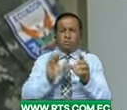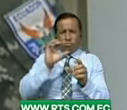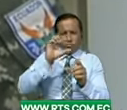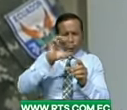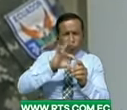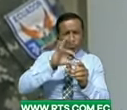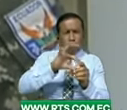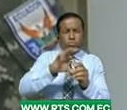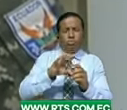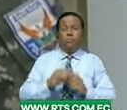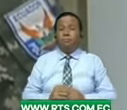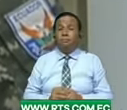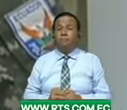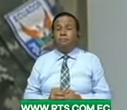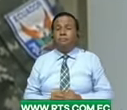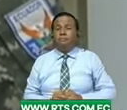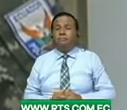milímetros, 9 por 19,